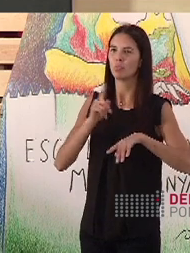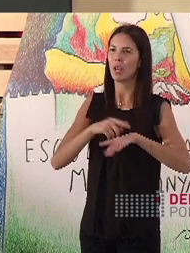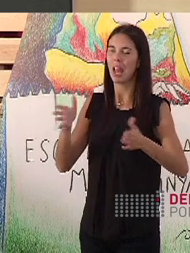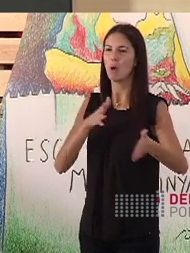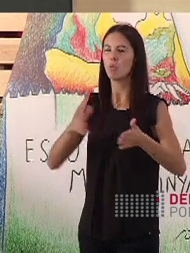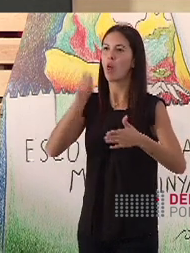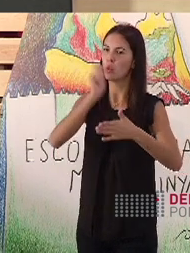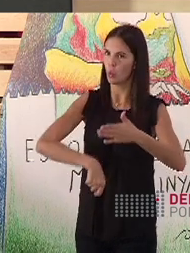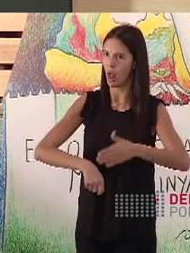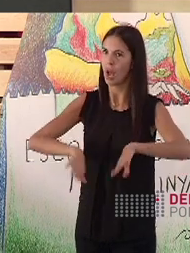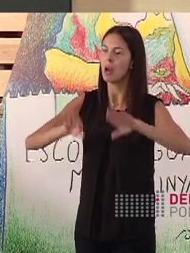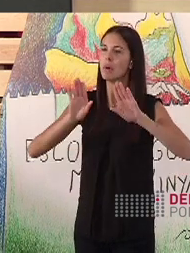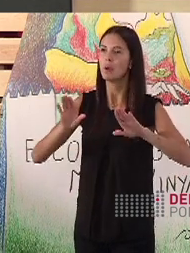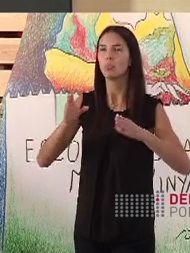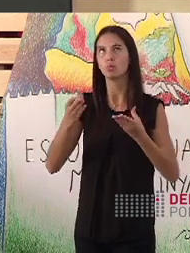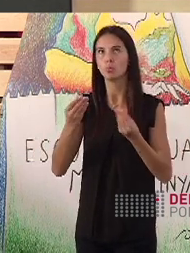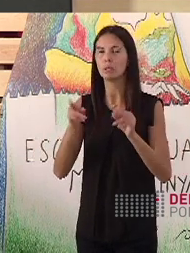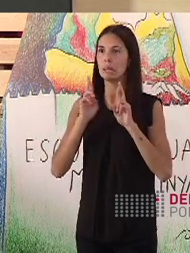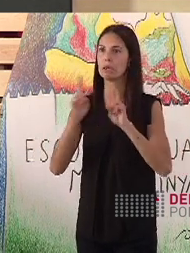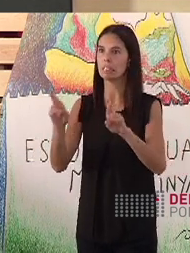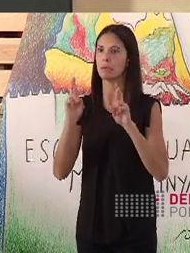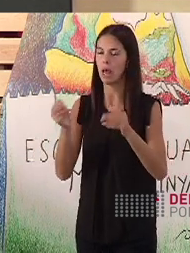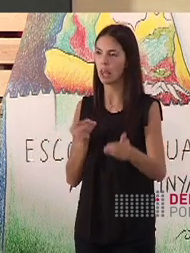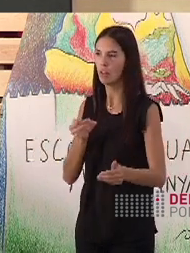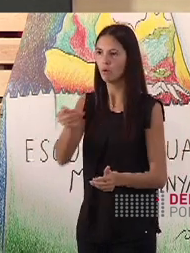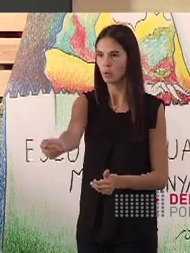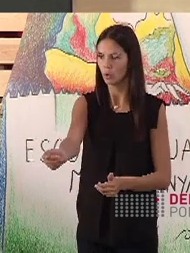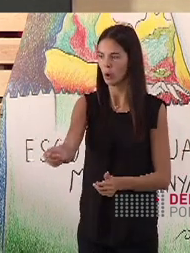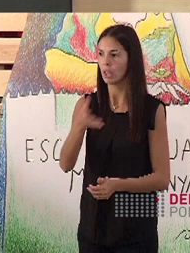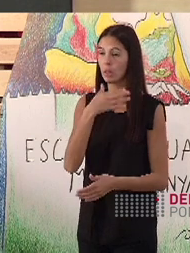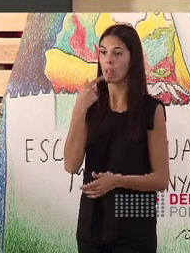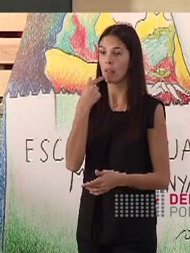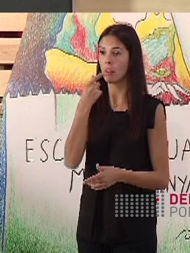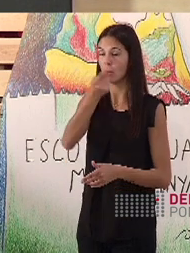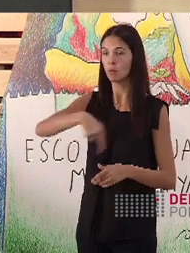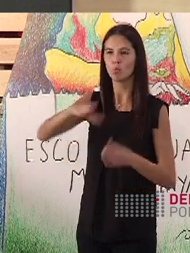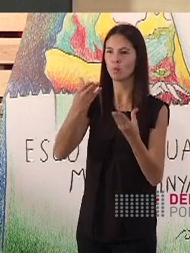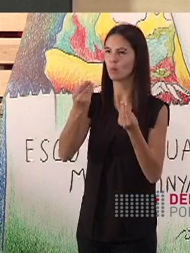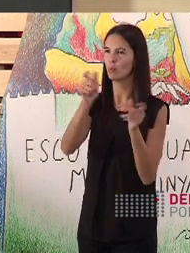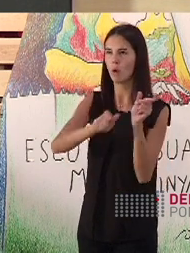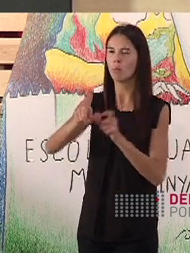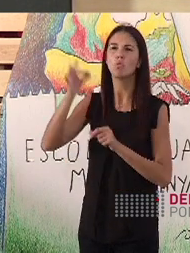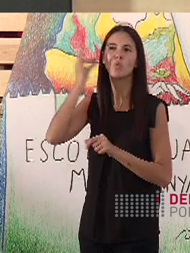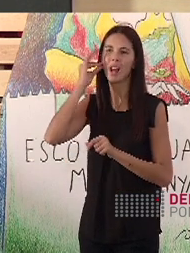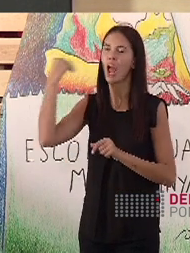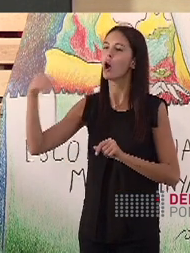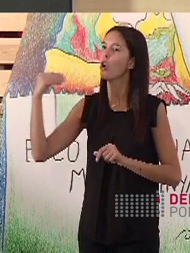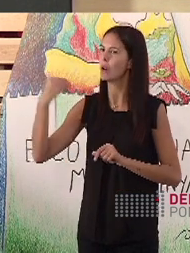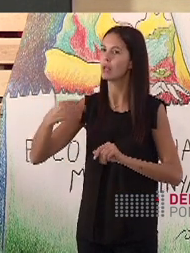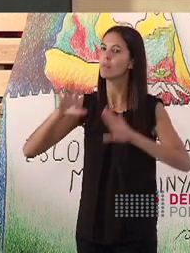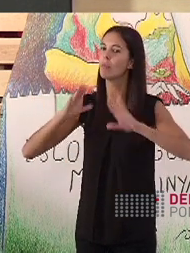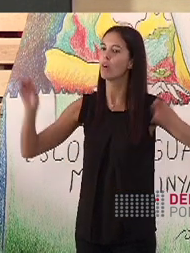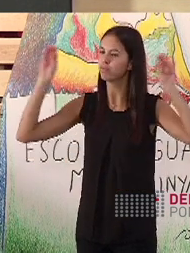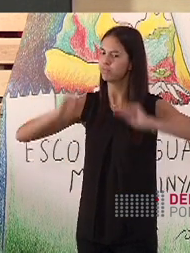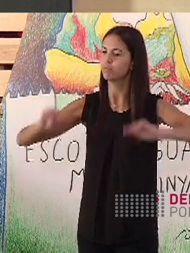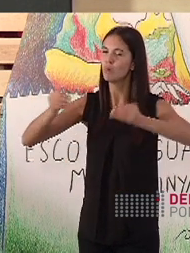pero que también hay mucha esperanza en el sentido de que tenemos a muchas mujeres muy jóvenes, pero muy bien